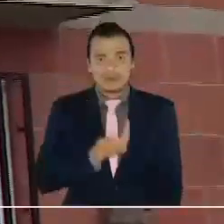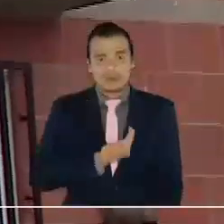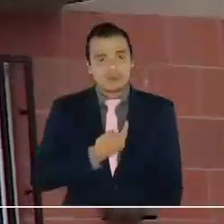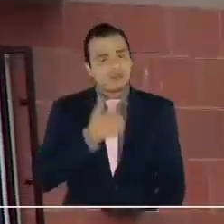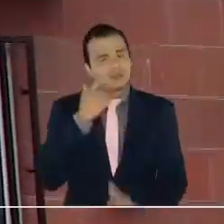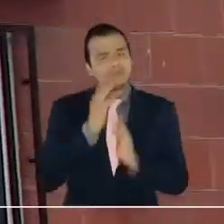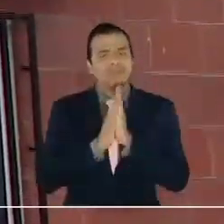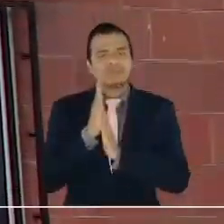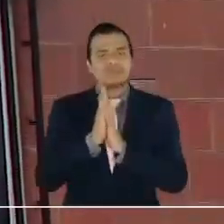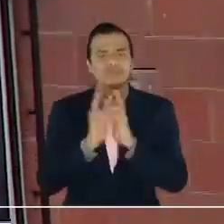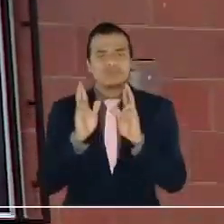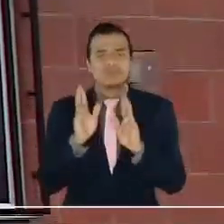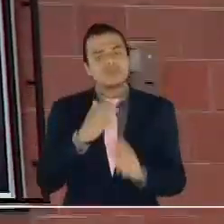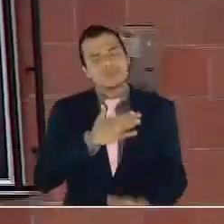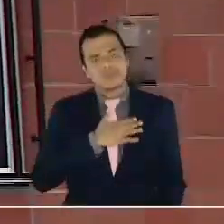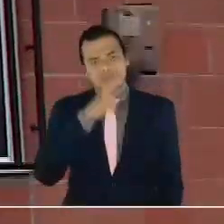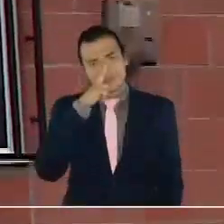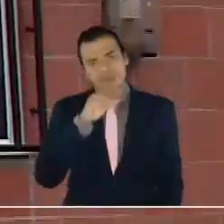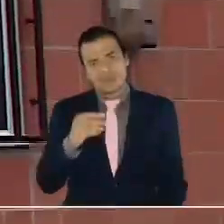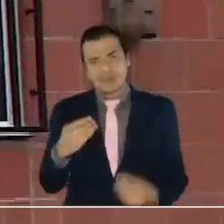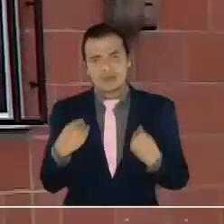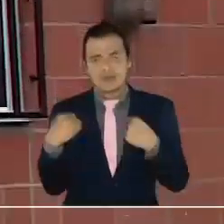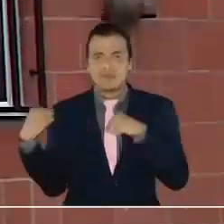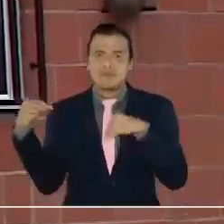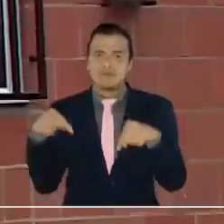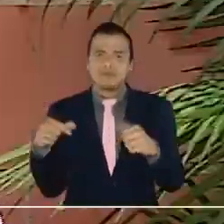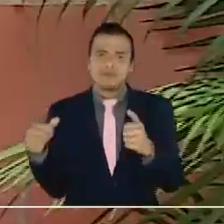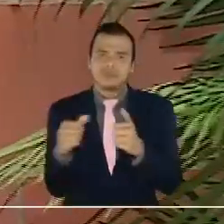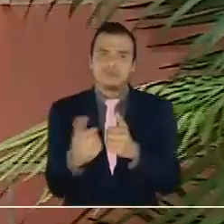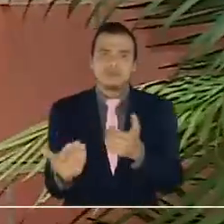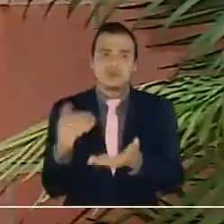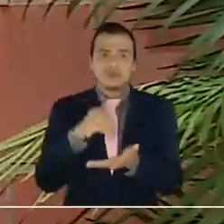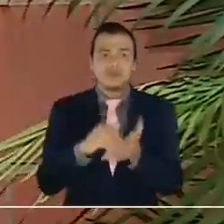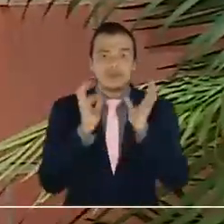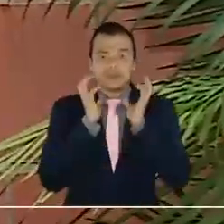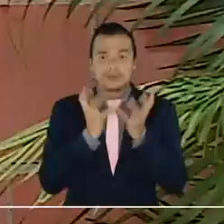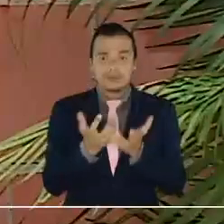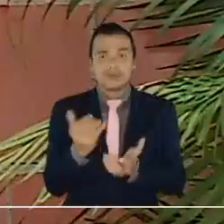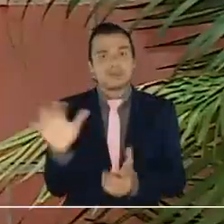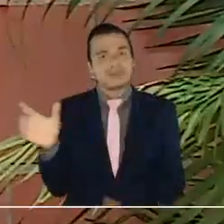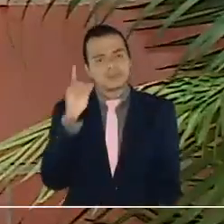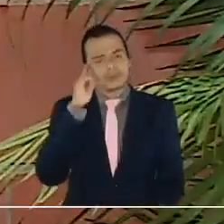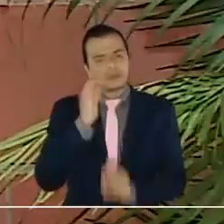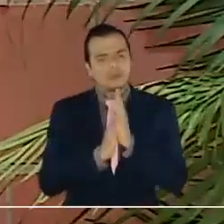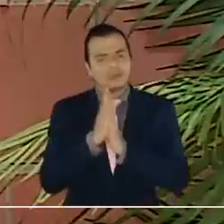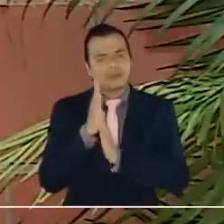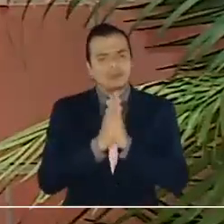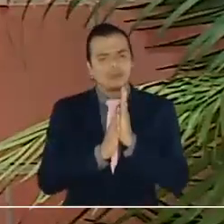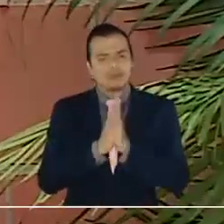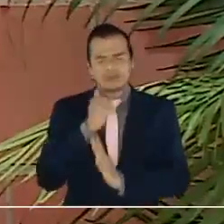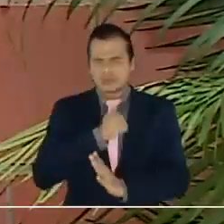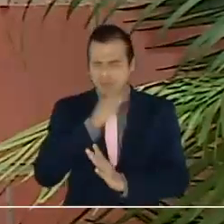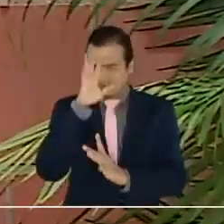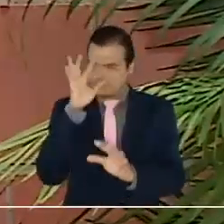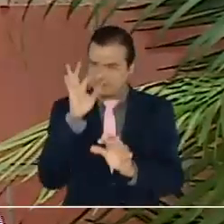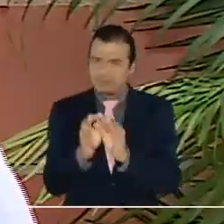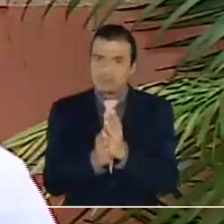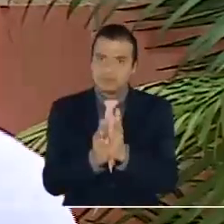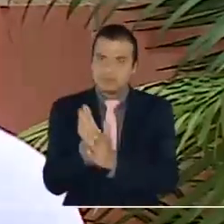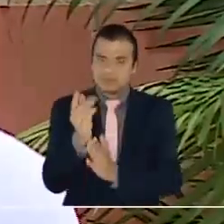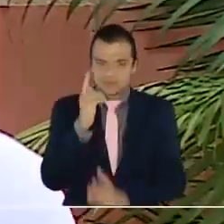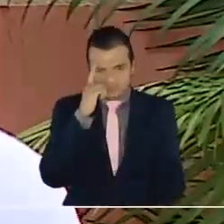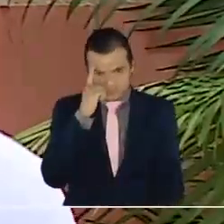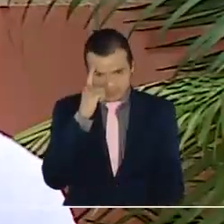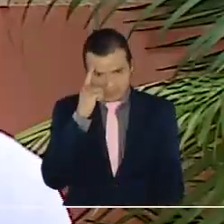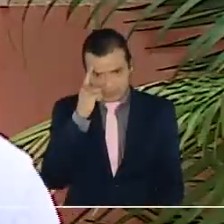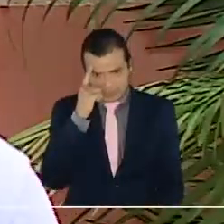y regrese a casa, aquí en Villa Gorgona, donde la esperan. Yo con la fe intacta, vea, nunca me había subido en una